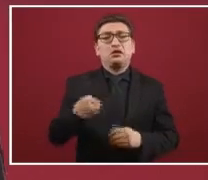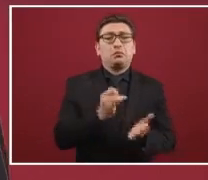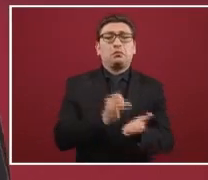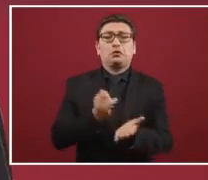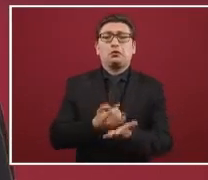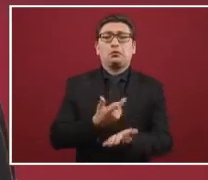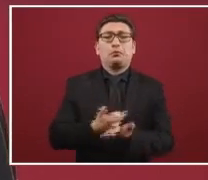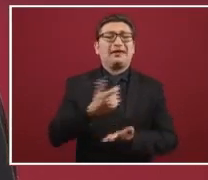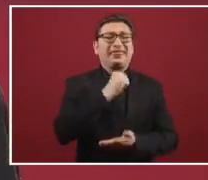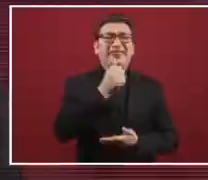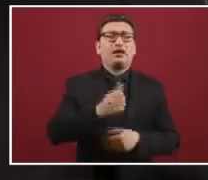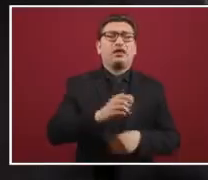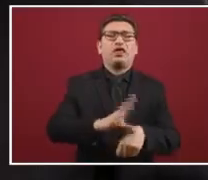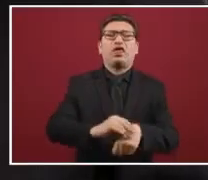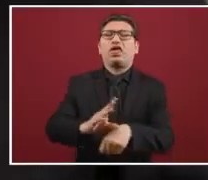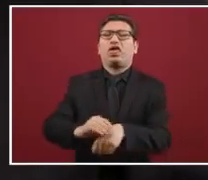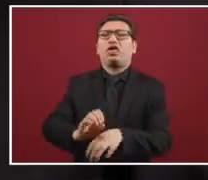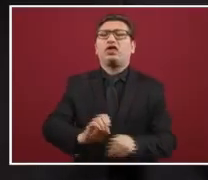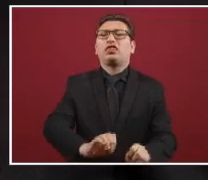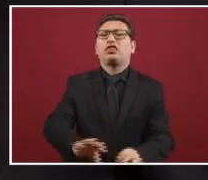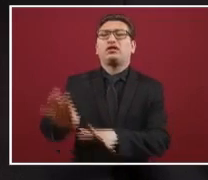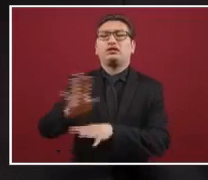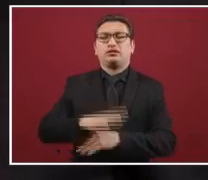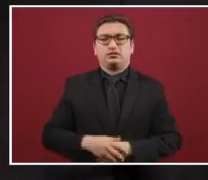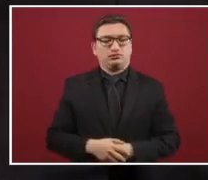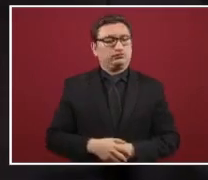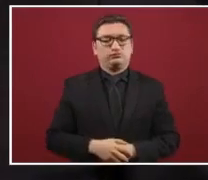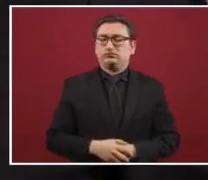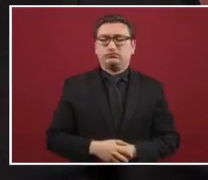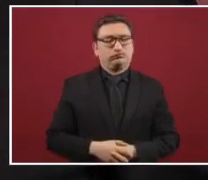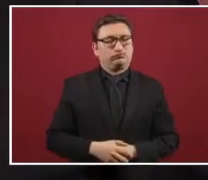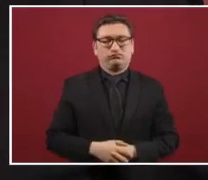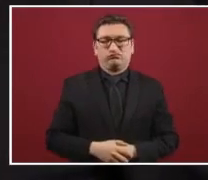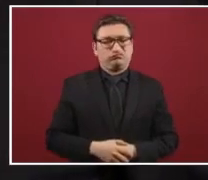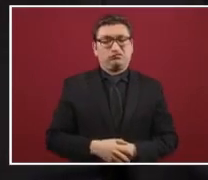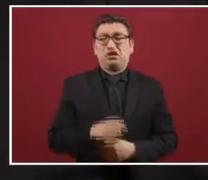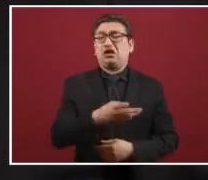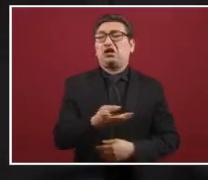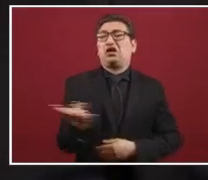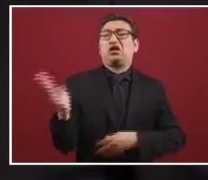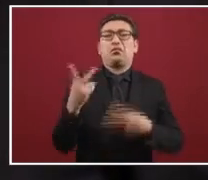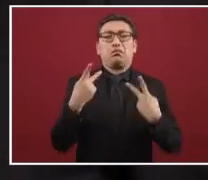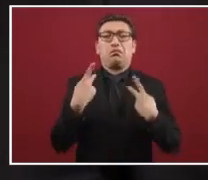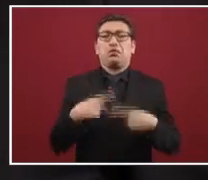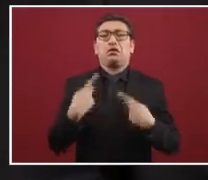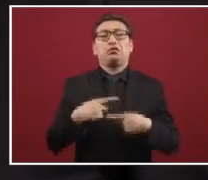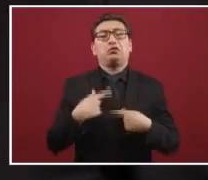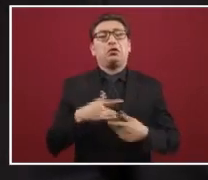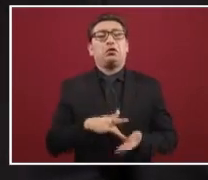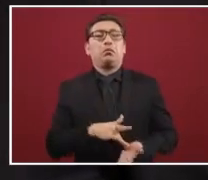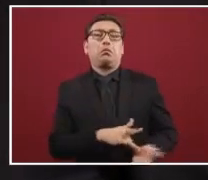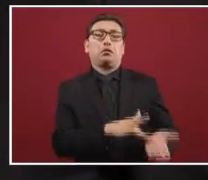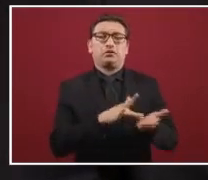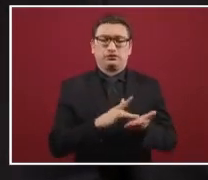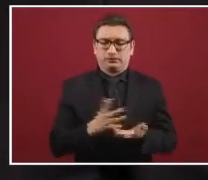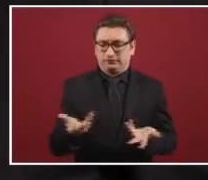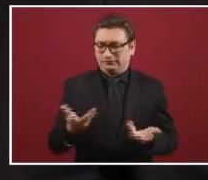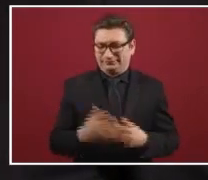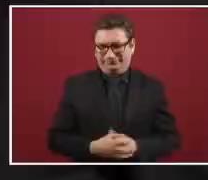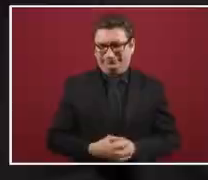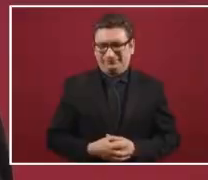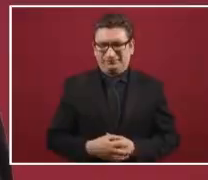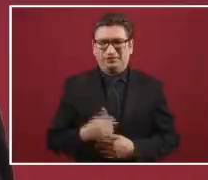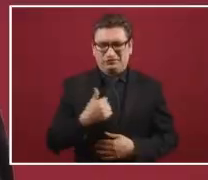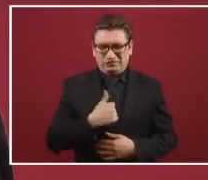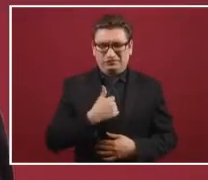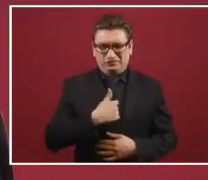impuestos a los llamados grandes contribuyentes, Le digo a la